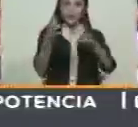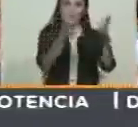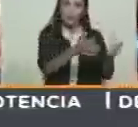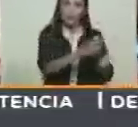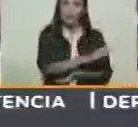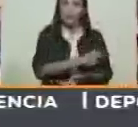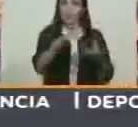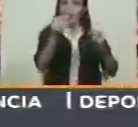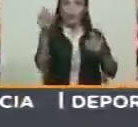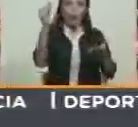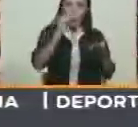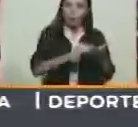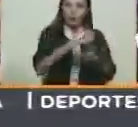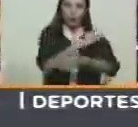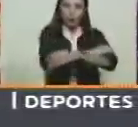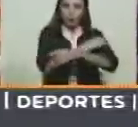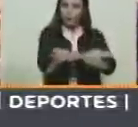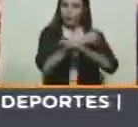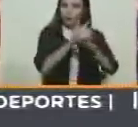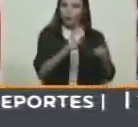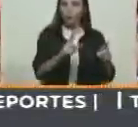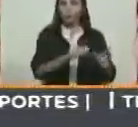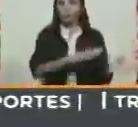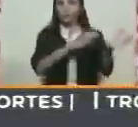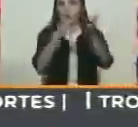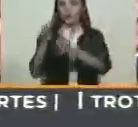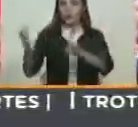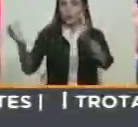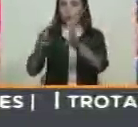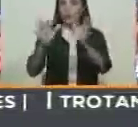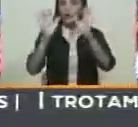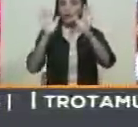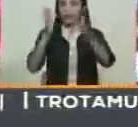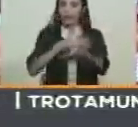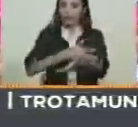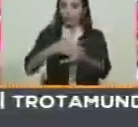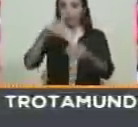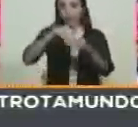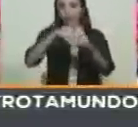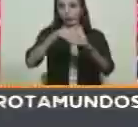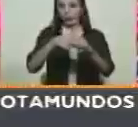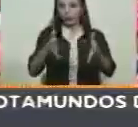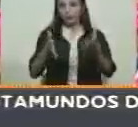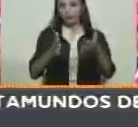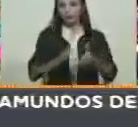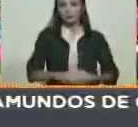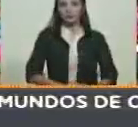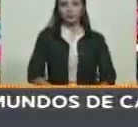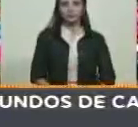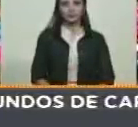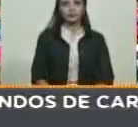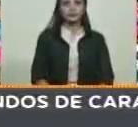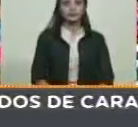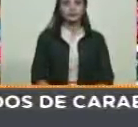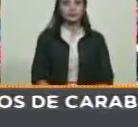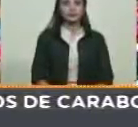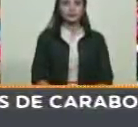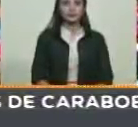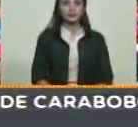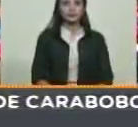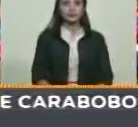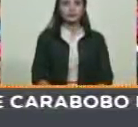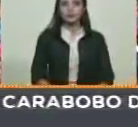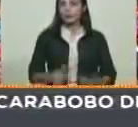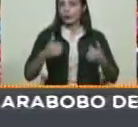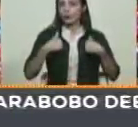para que se cumpla lo que ustedes dicen no volverán tenemos que sacar 10 millones de votos yo